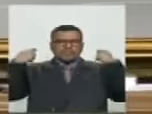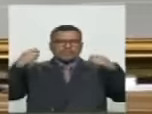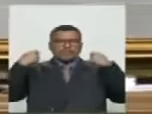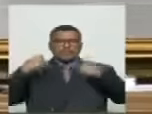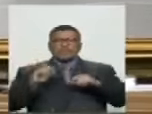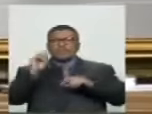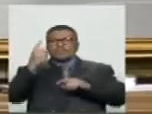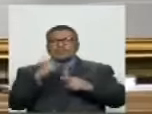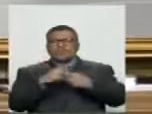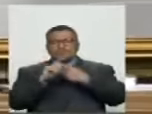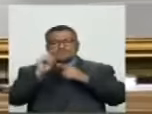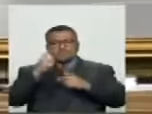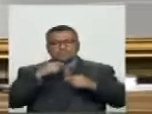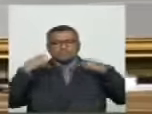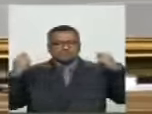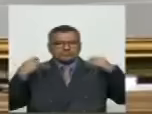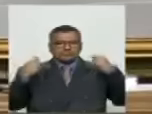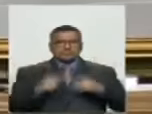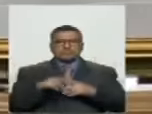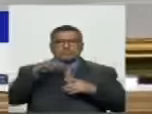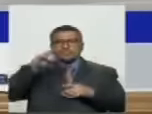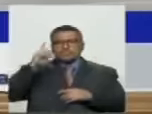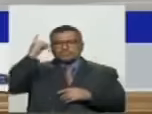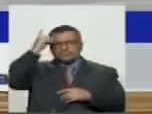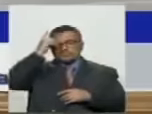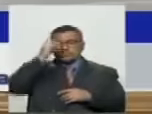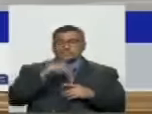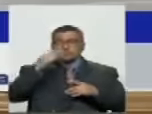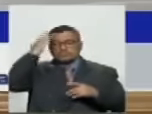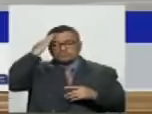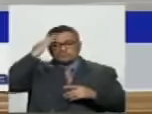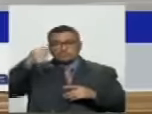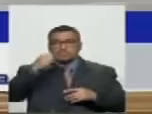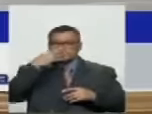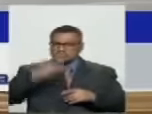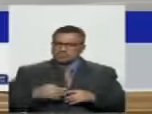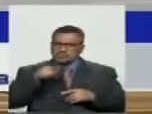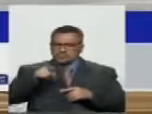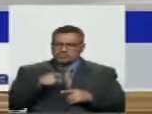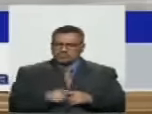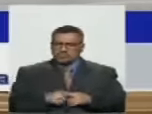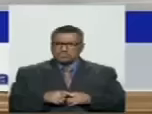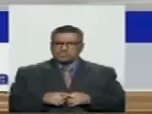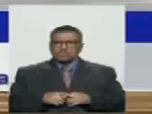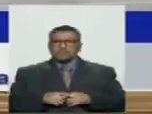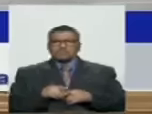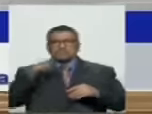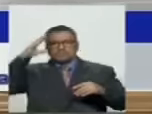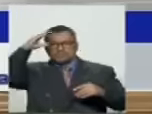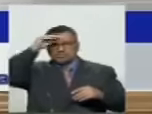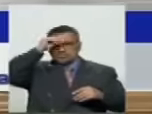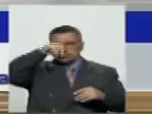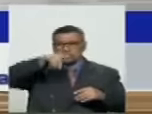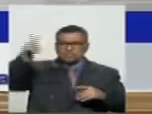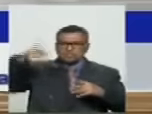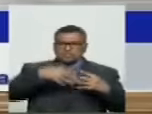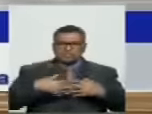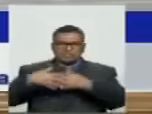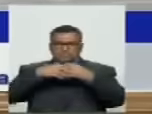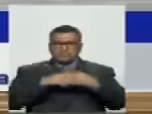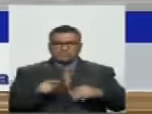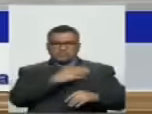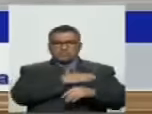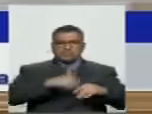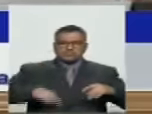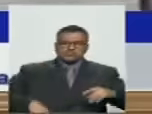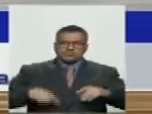uno de los principales financistas de la campaña de Donald Trump. Sepamos bien contra quién estamos peleando. Este señor, que antes de las elecciones